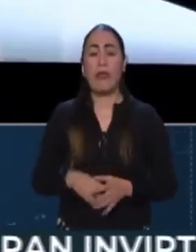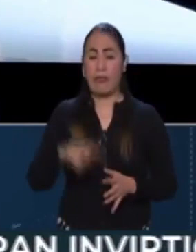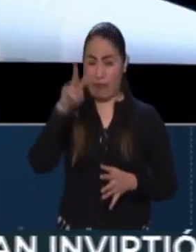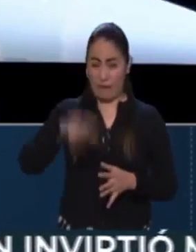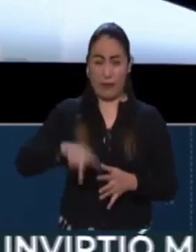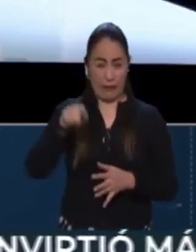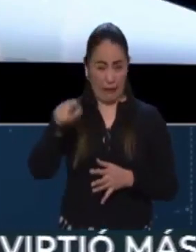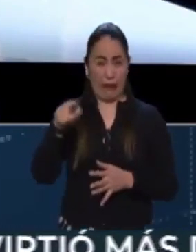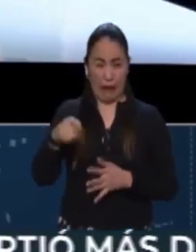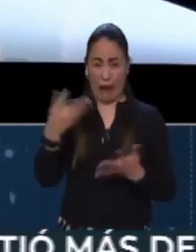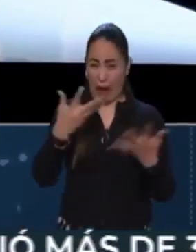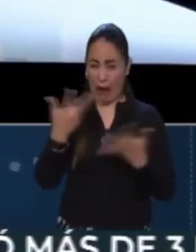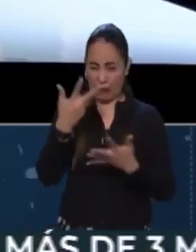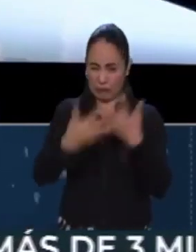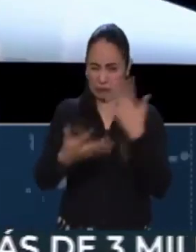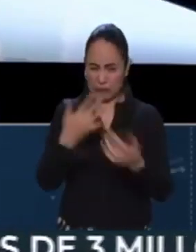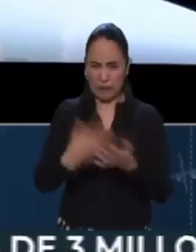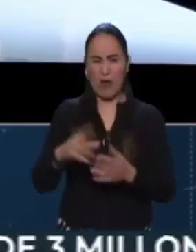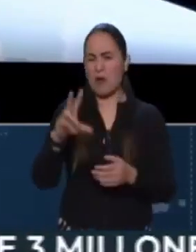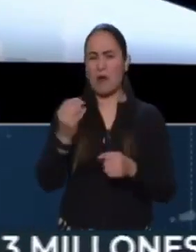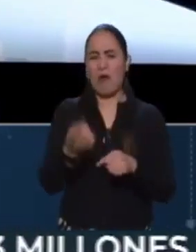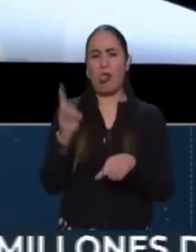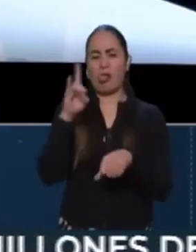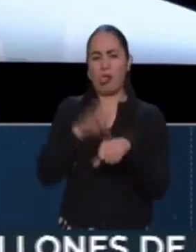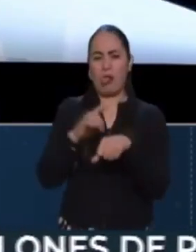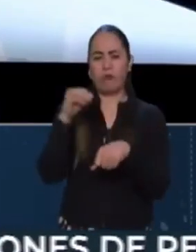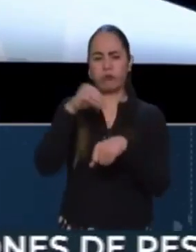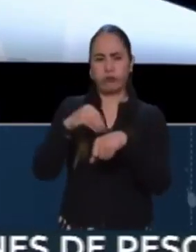había cometido, sino fabricación de delitos.